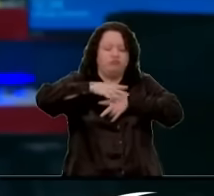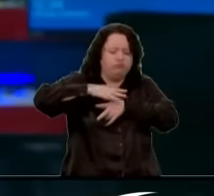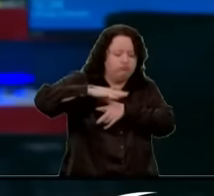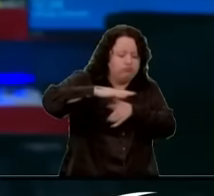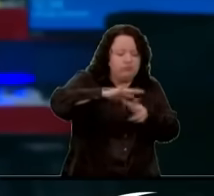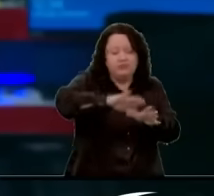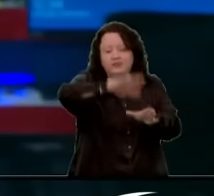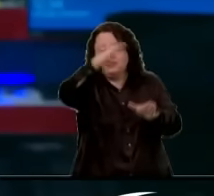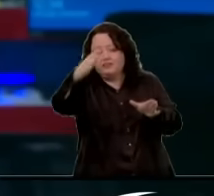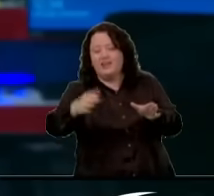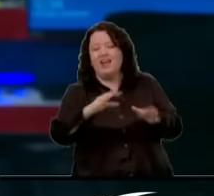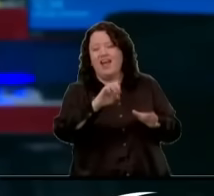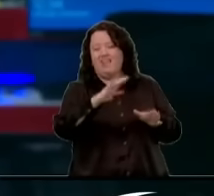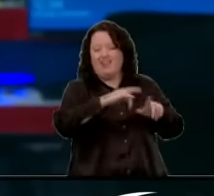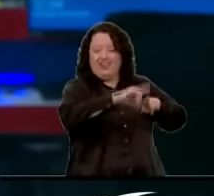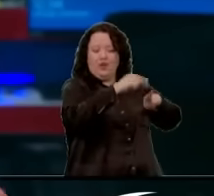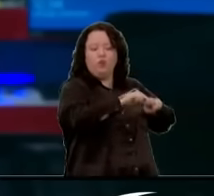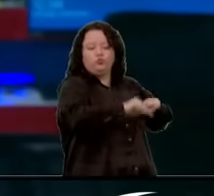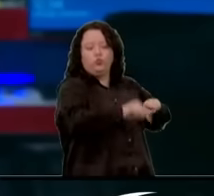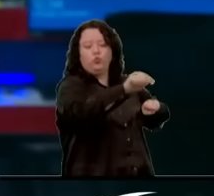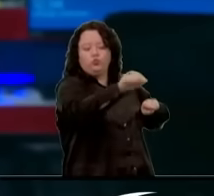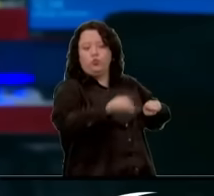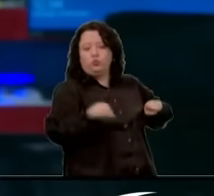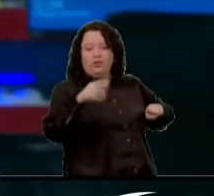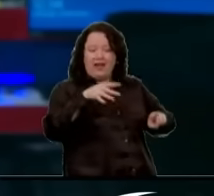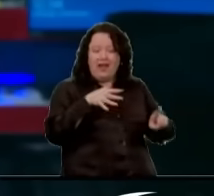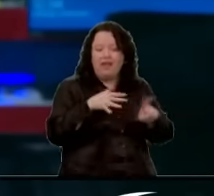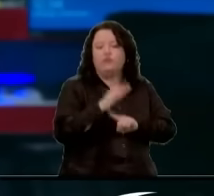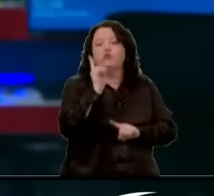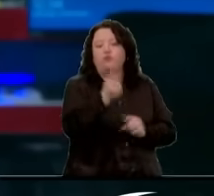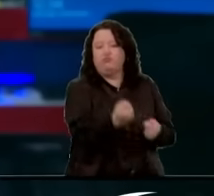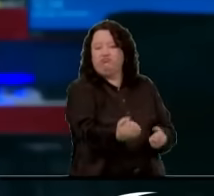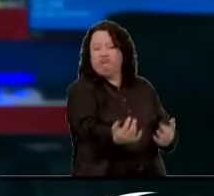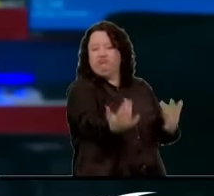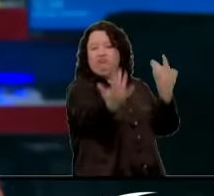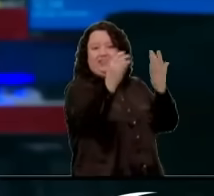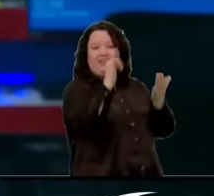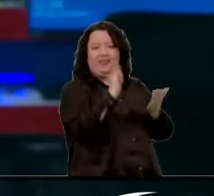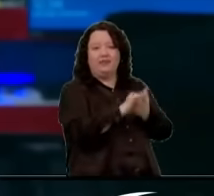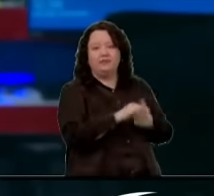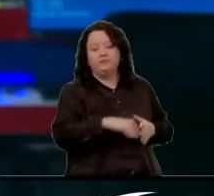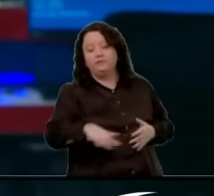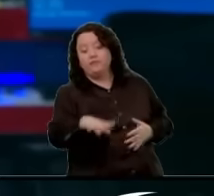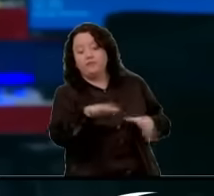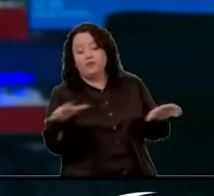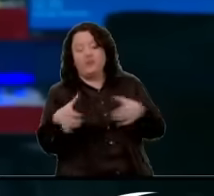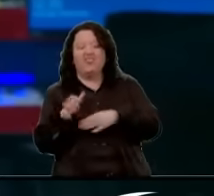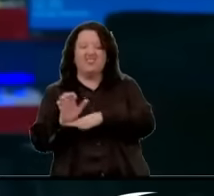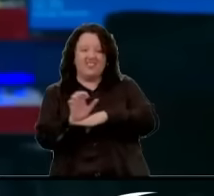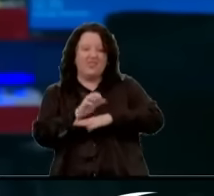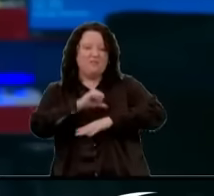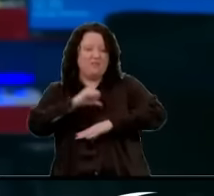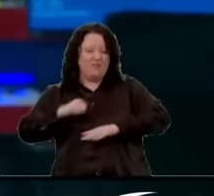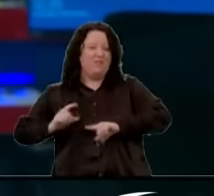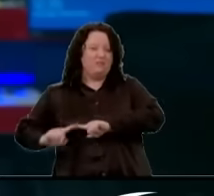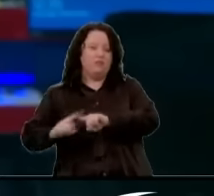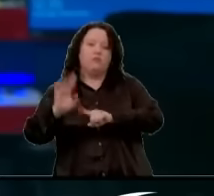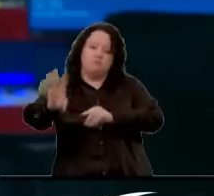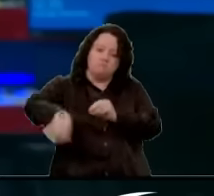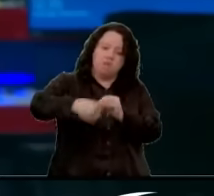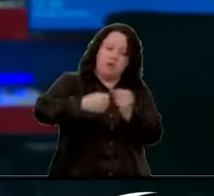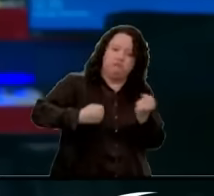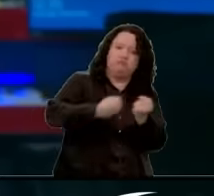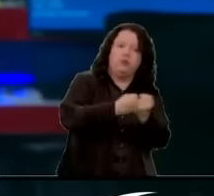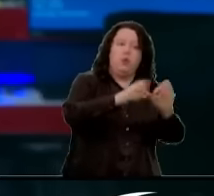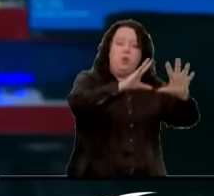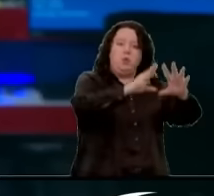Cerro El Cable y otros puntos que se han visto afectados a causa de estos incendios. El sector privado también se ha sumado a las labores de extinción